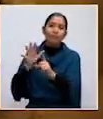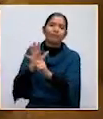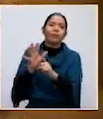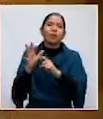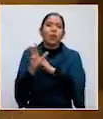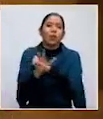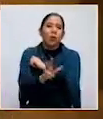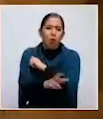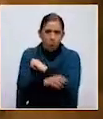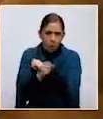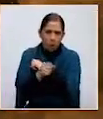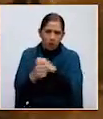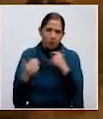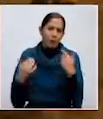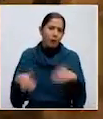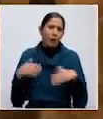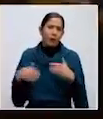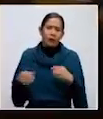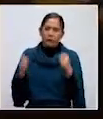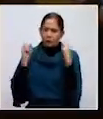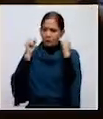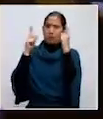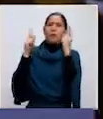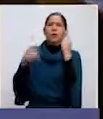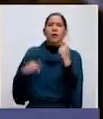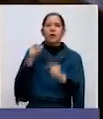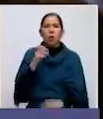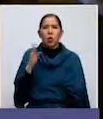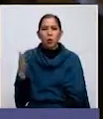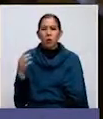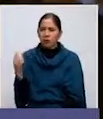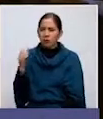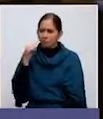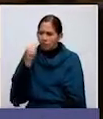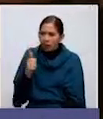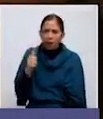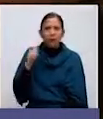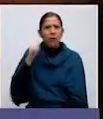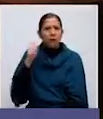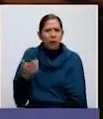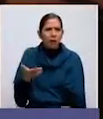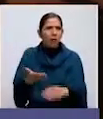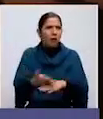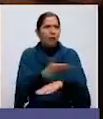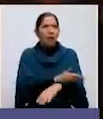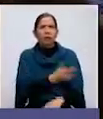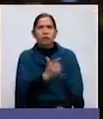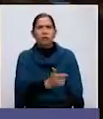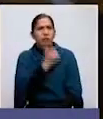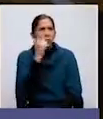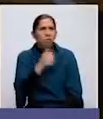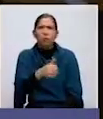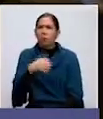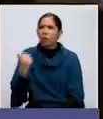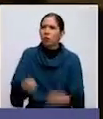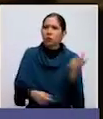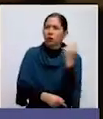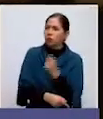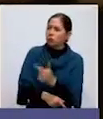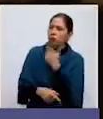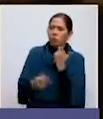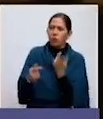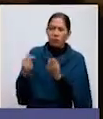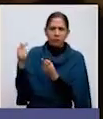justamente, y alarmante para el departamento de Cochabamba. En pocos días, esos días nomás, balaceras, bueno, mucha la delincuencia